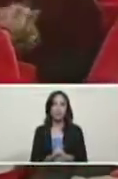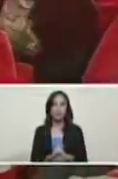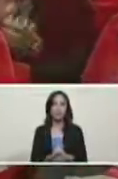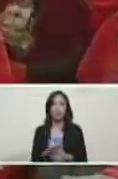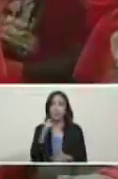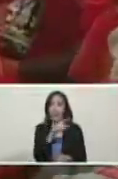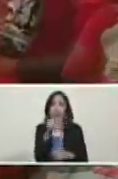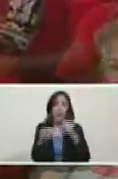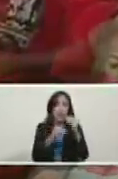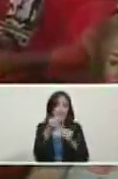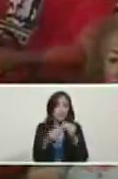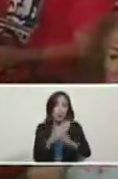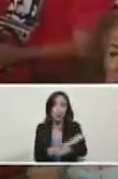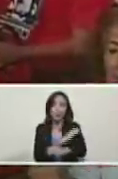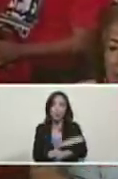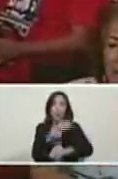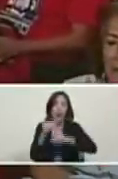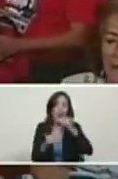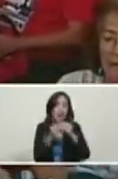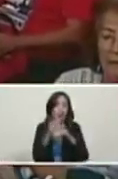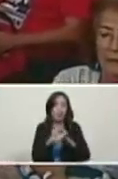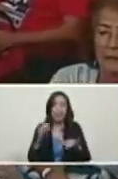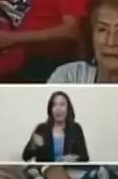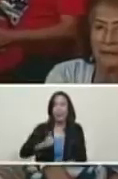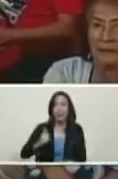Hagan lo que hagan.